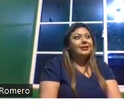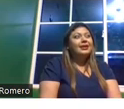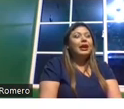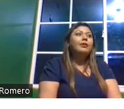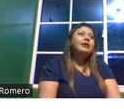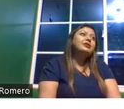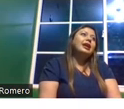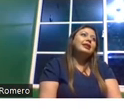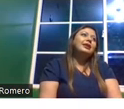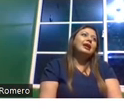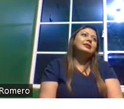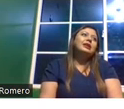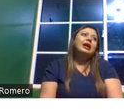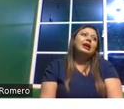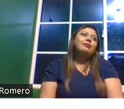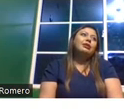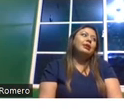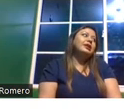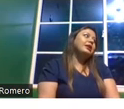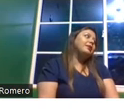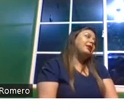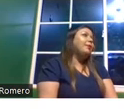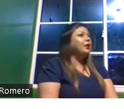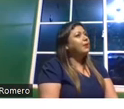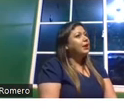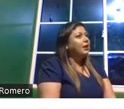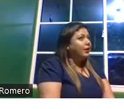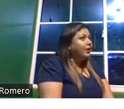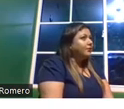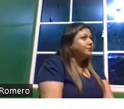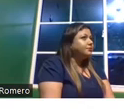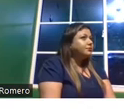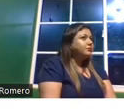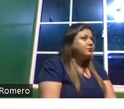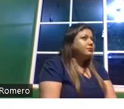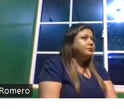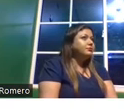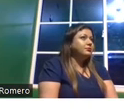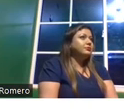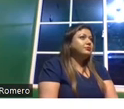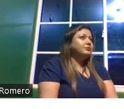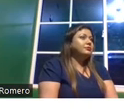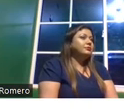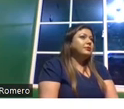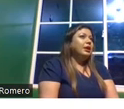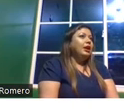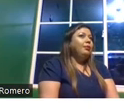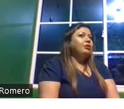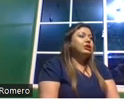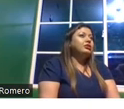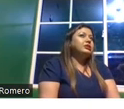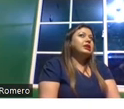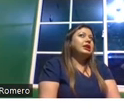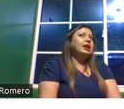una confusión, a veces los gerentes se confunden en eso o yo me equivoco, licenciado. Lo que pasa es que cuando hablamos de la mejora de rendimiento